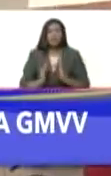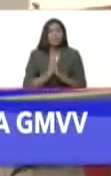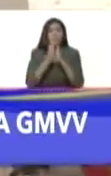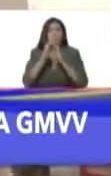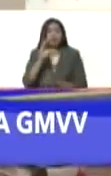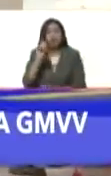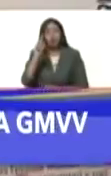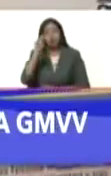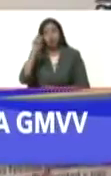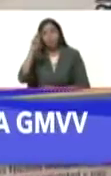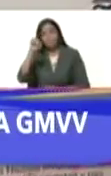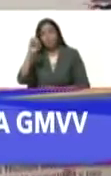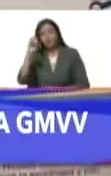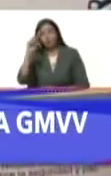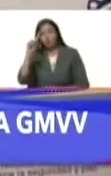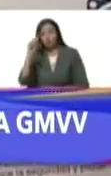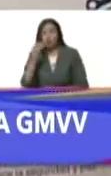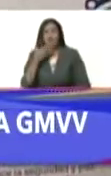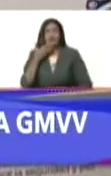Virgen de Coromoto, gracias.